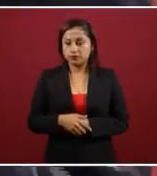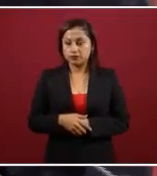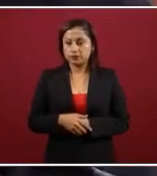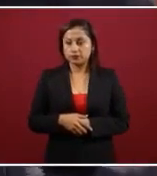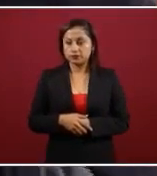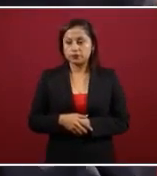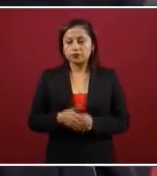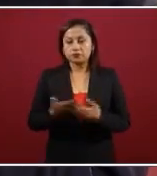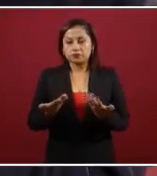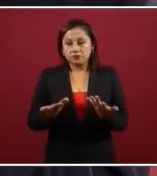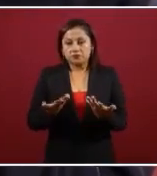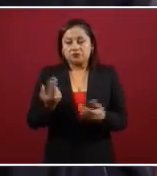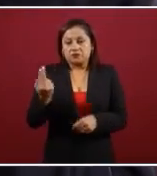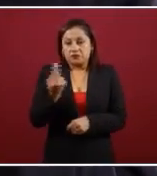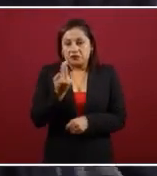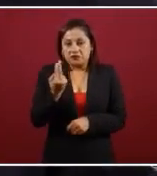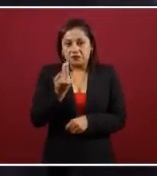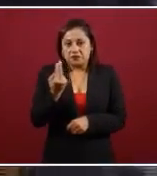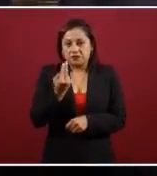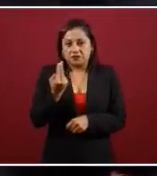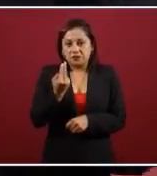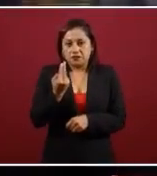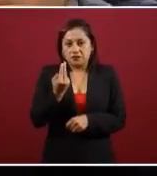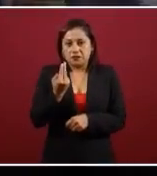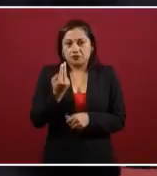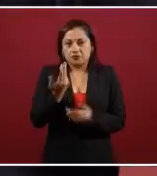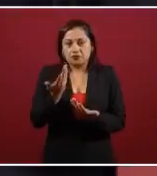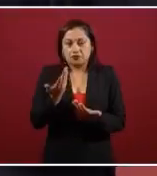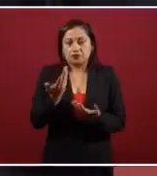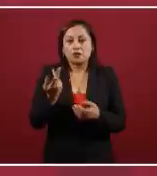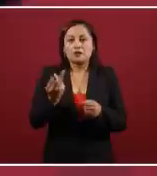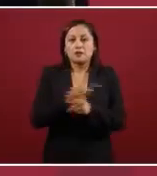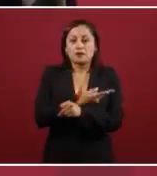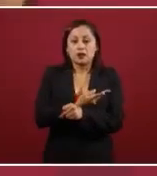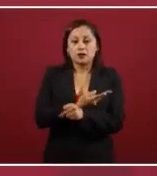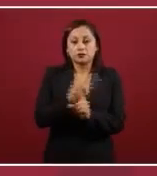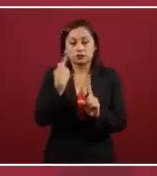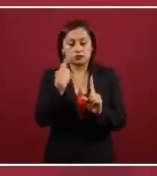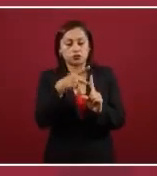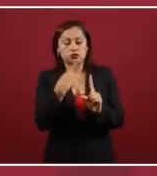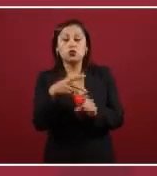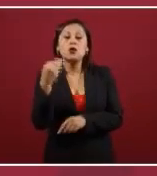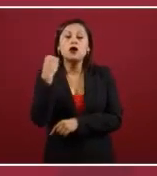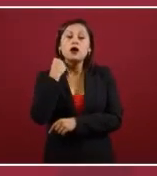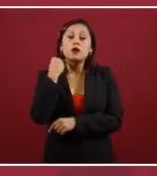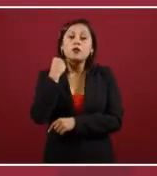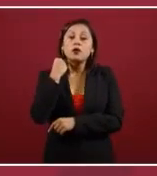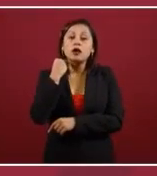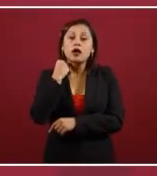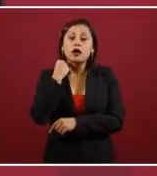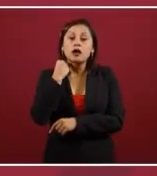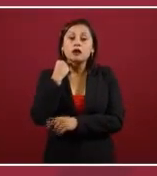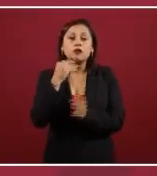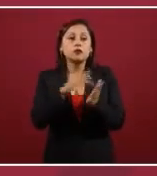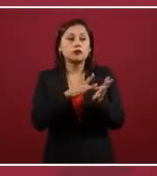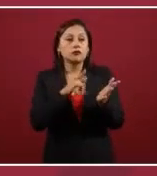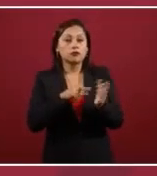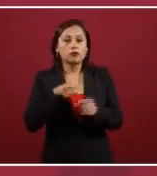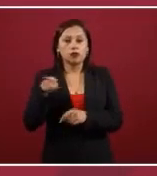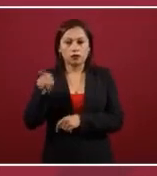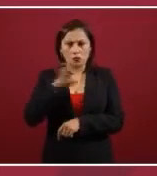tener elementos para saber si el abogado que lo dio a conocer está